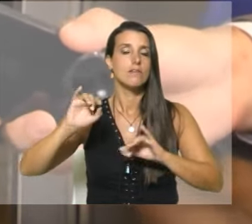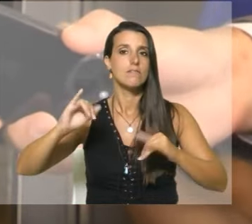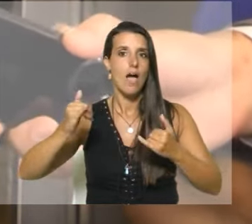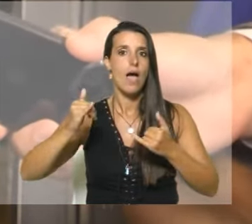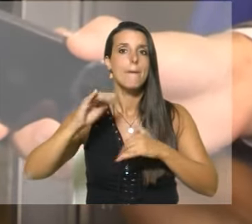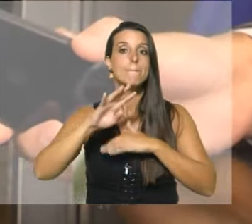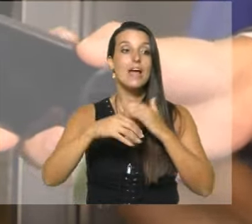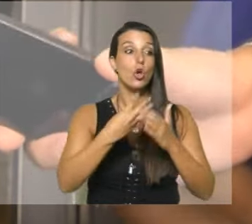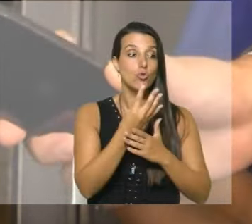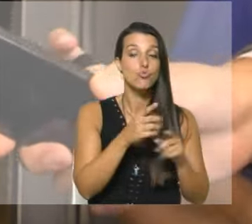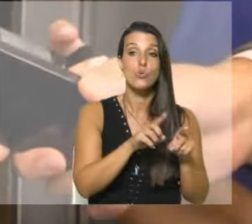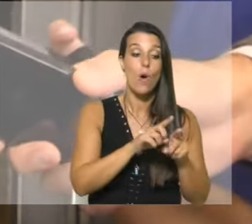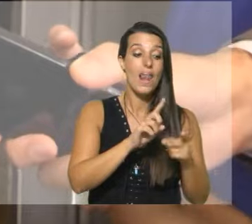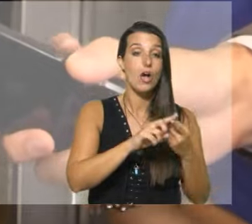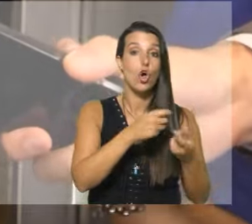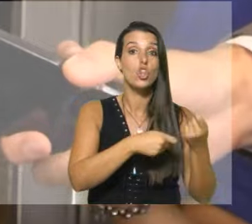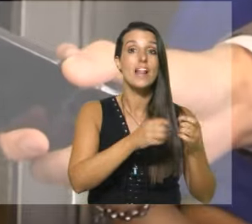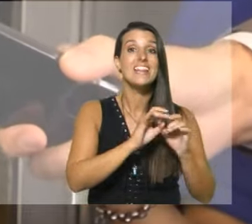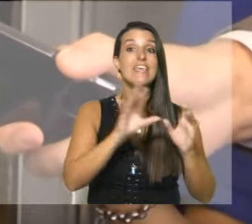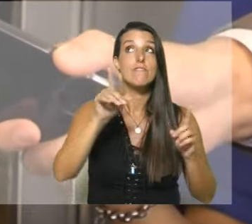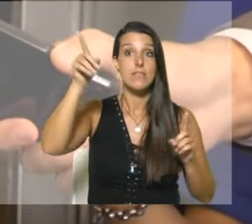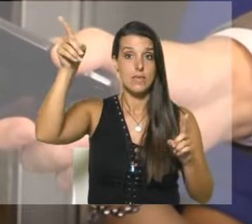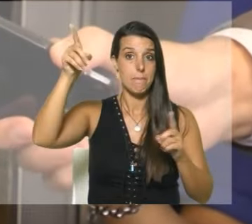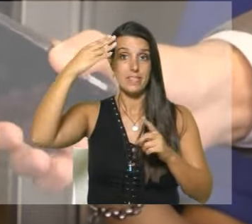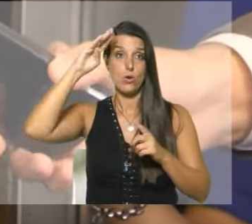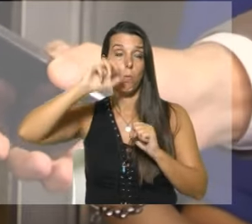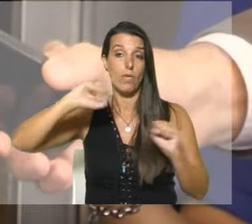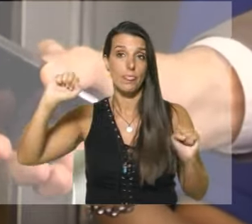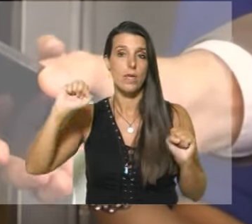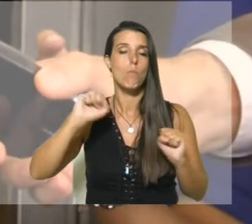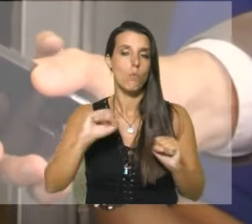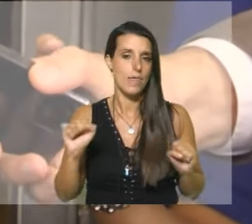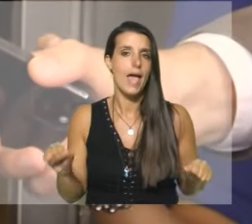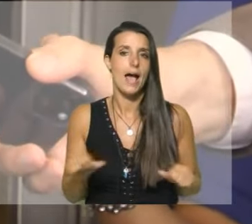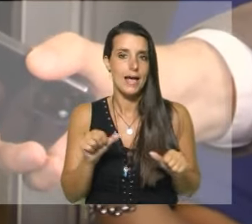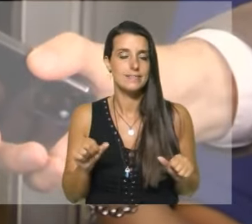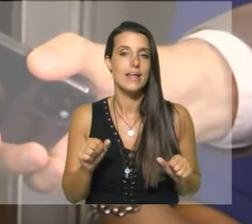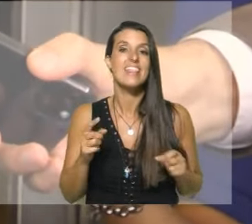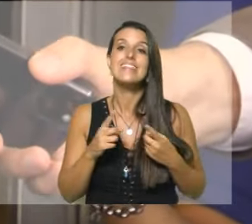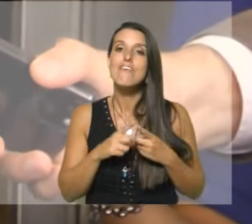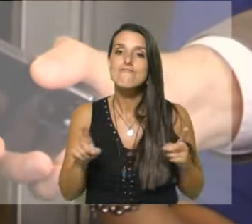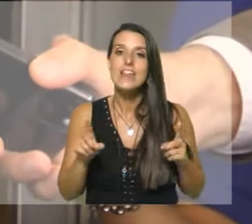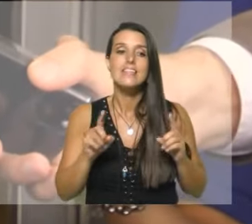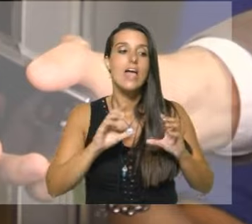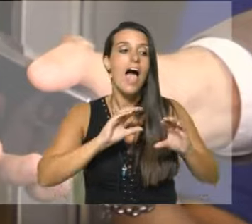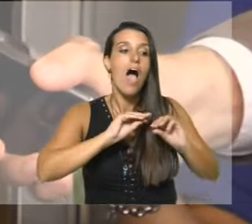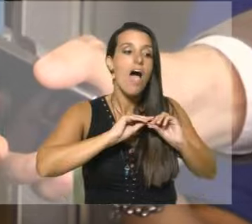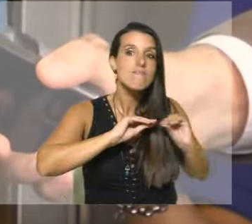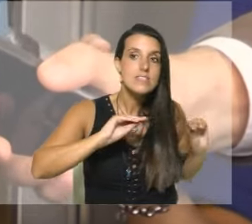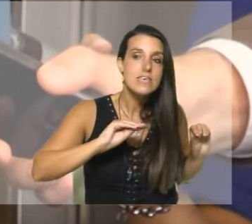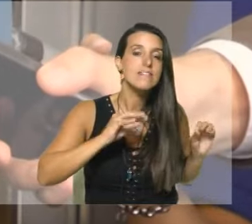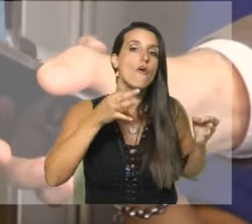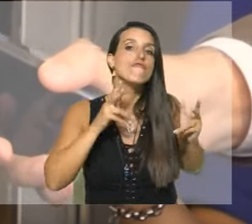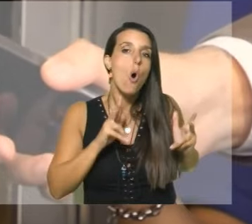del Mercosur igual negociamos un acuerdo de libre comercio con México. Lo podemos hacer. Otra cosa es que lo comuniquemos porque corresponde a los